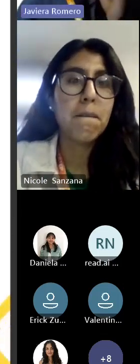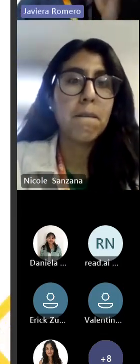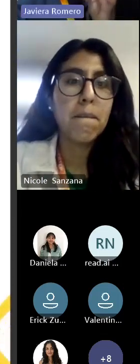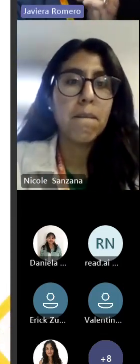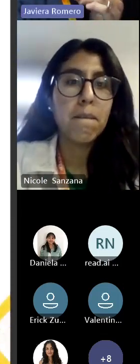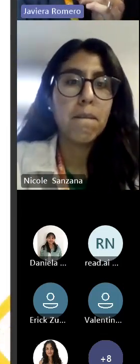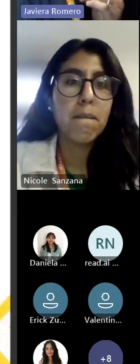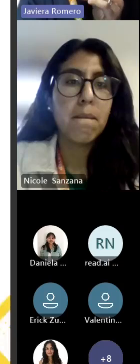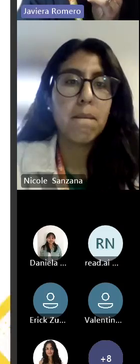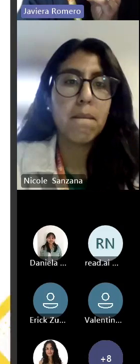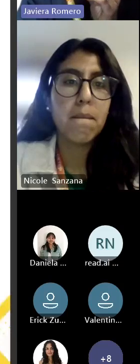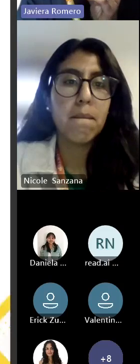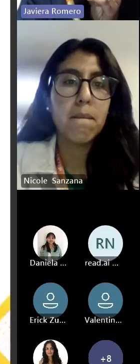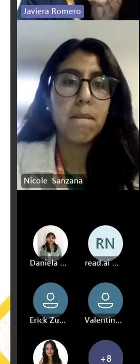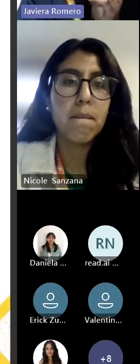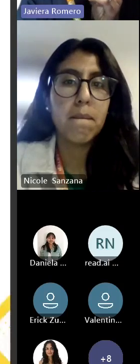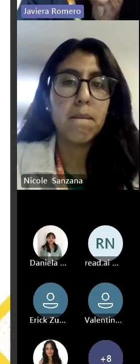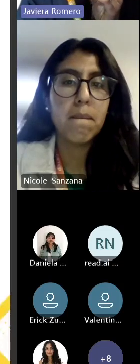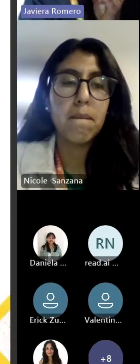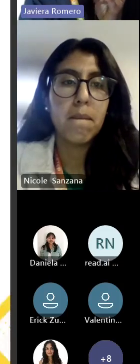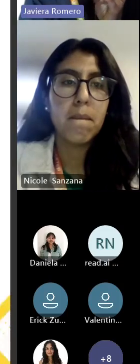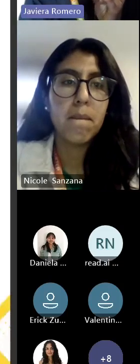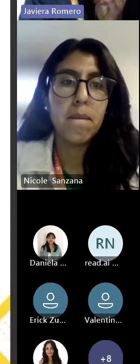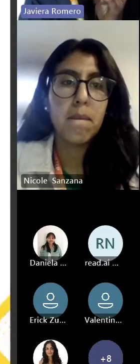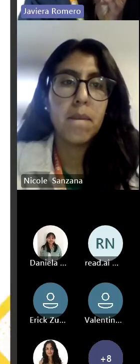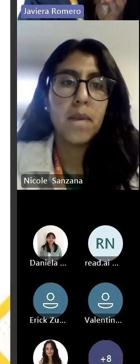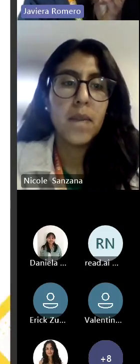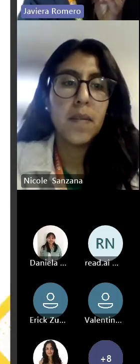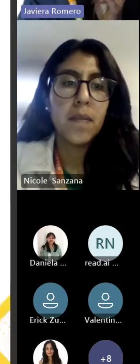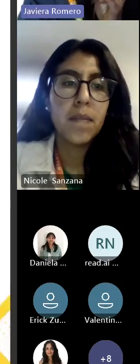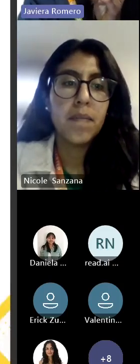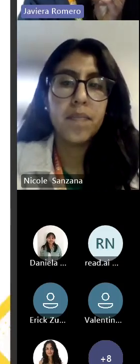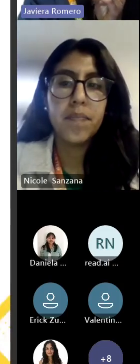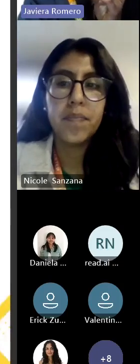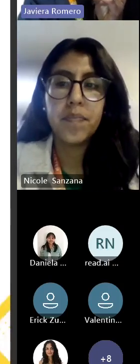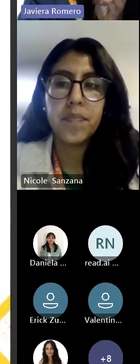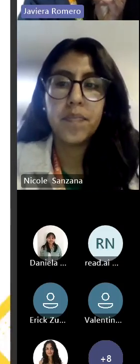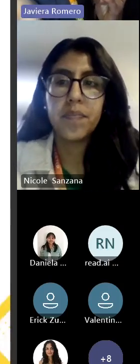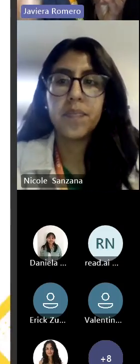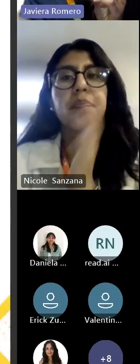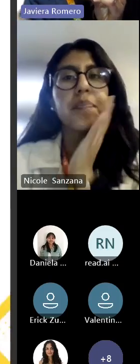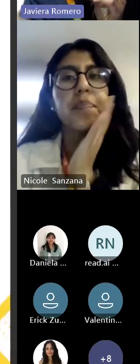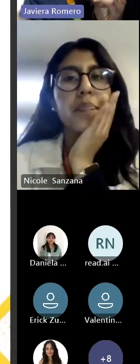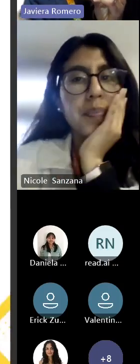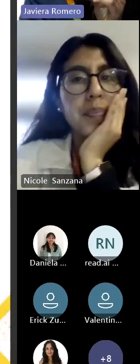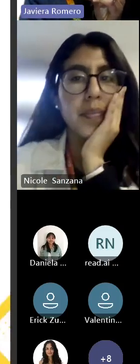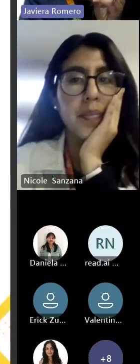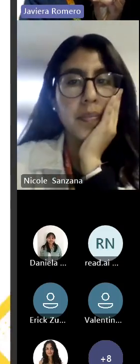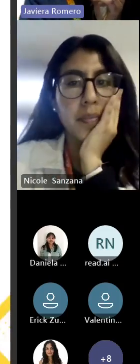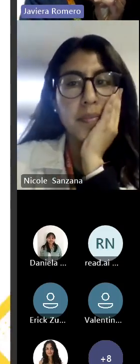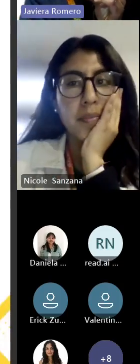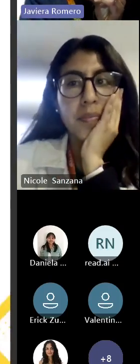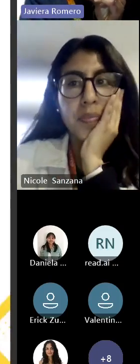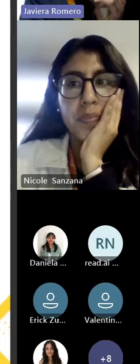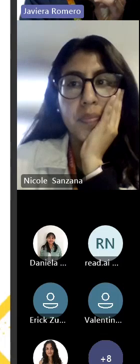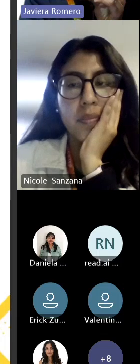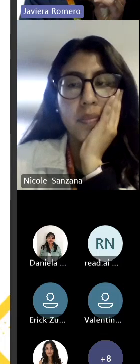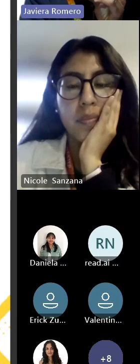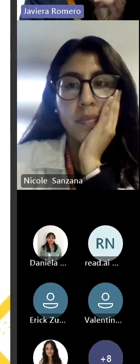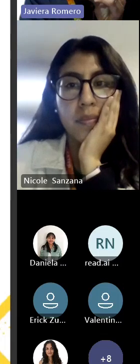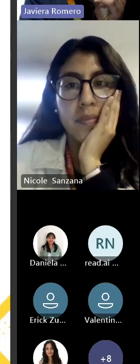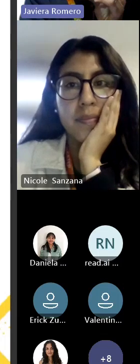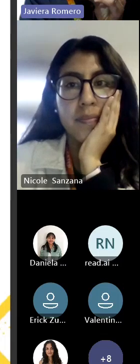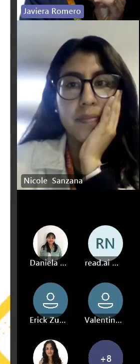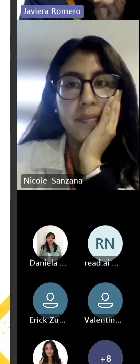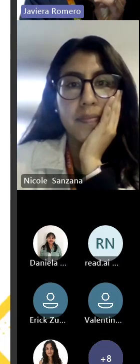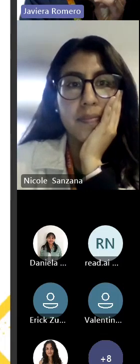Ahí retrocedí. Es importante como diferenciar, por ejemplo, que acá en riesgo medio de suicidio aparece